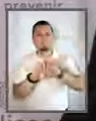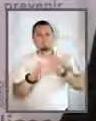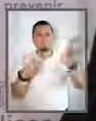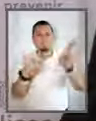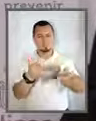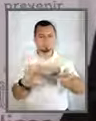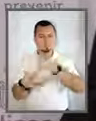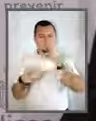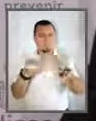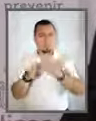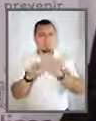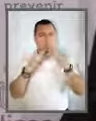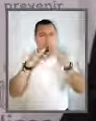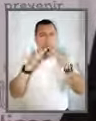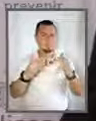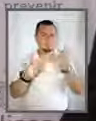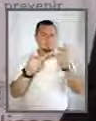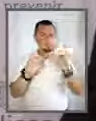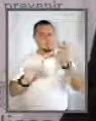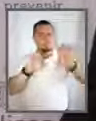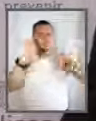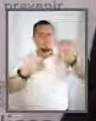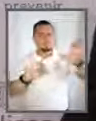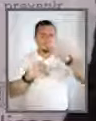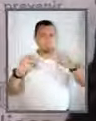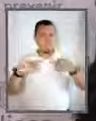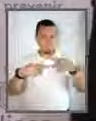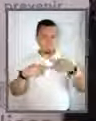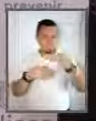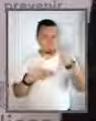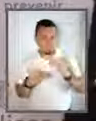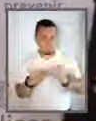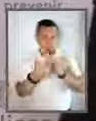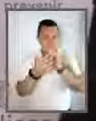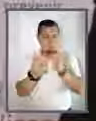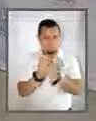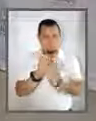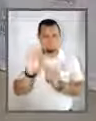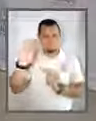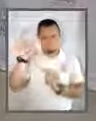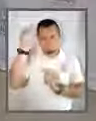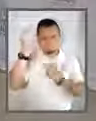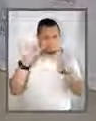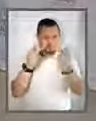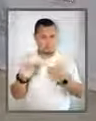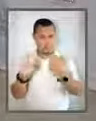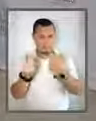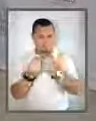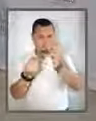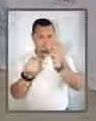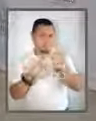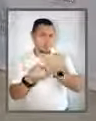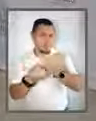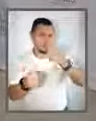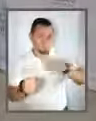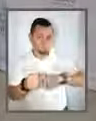comento, estamos haciendo cumplir las leyes federales, las leyes